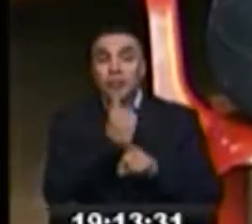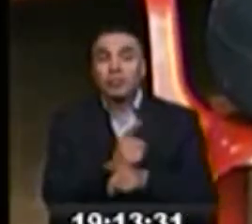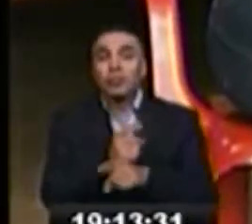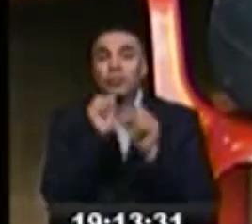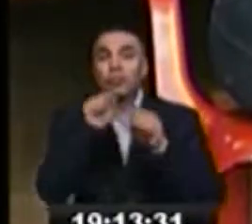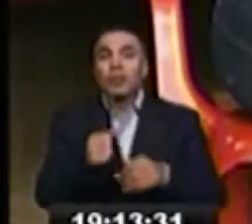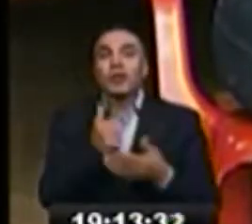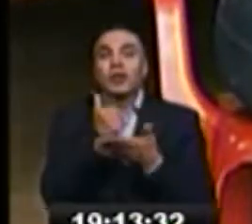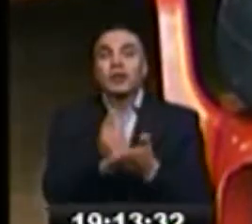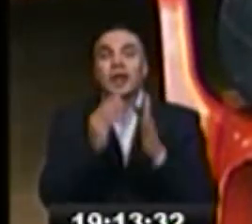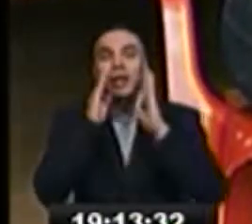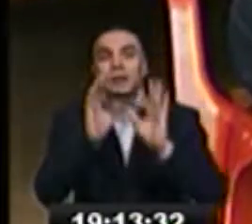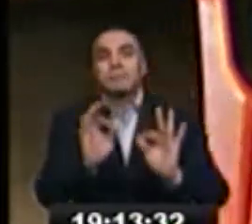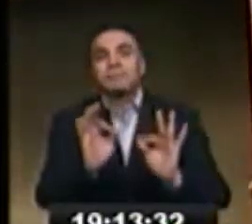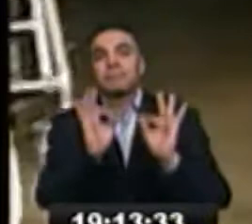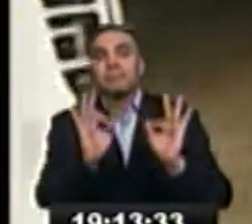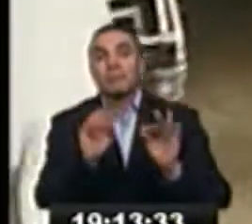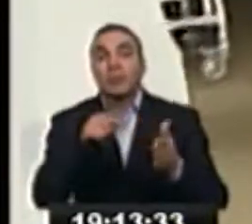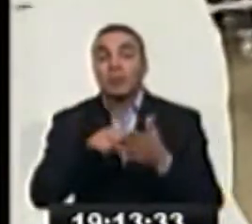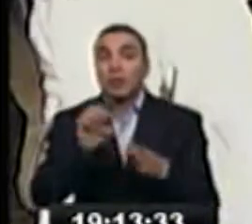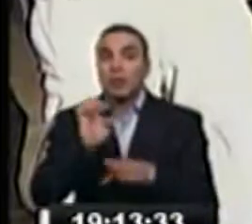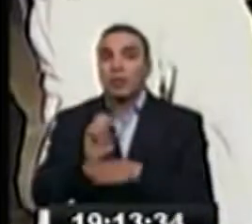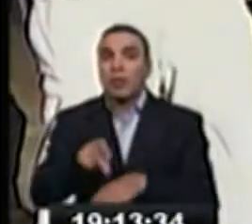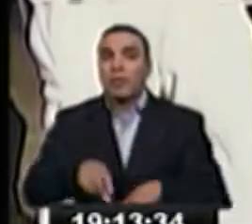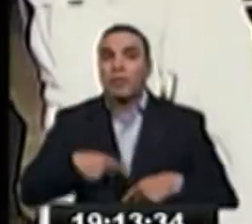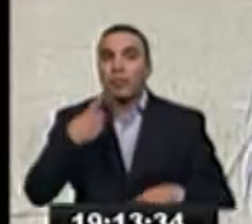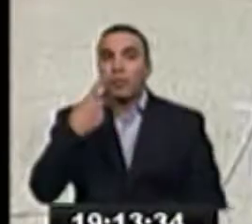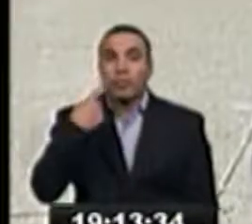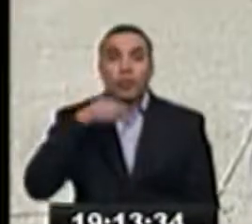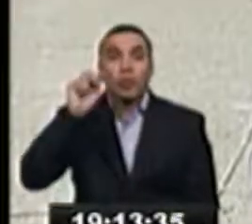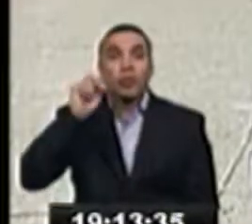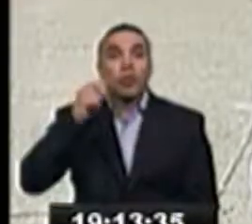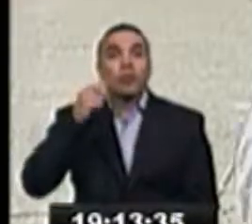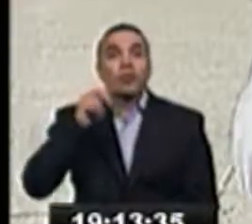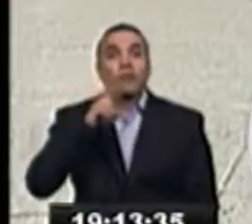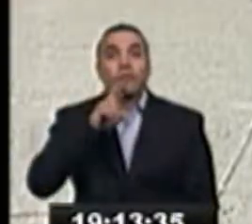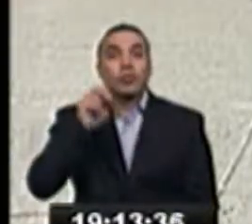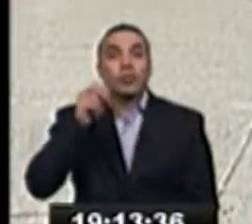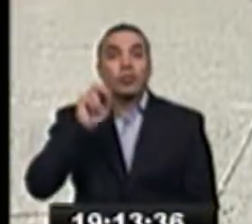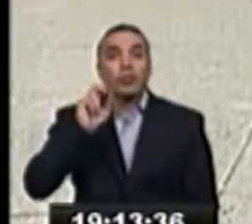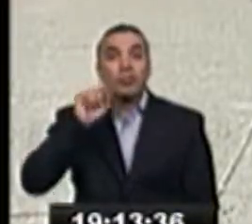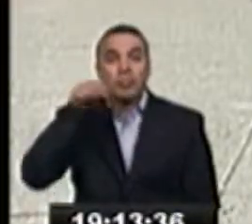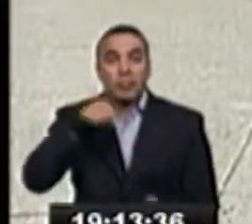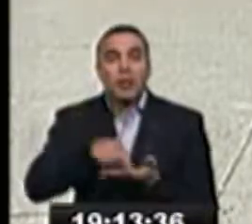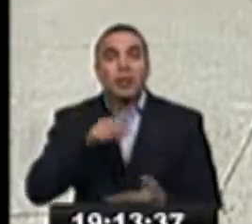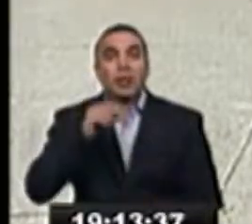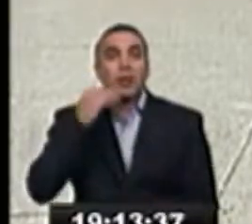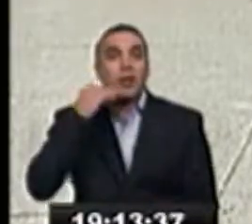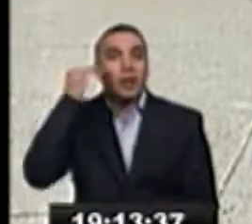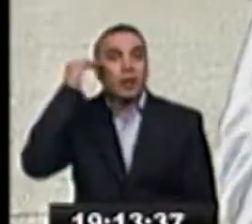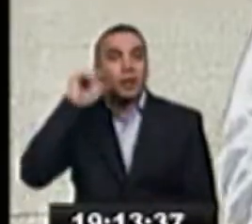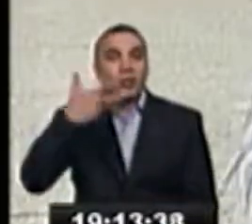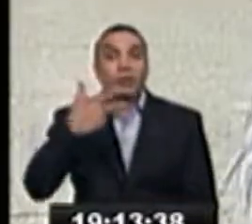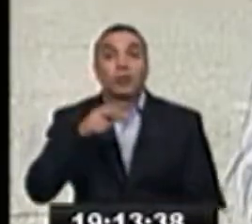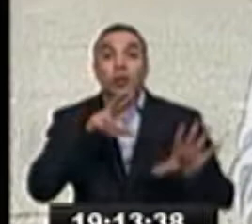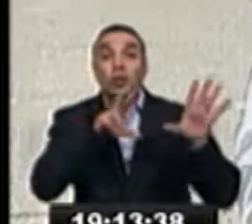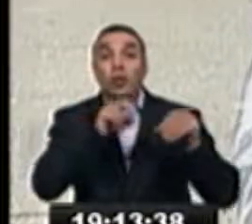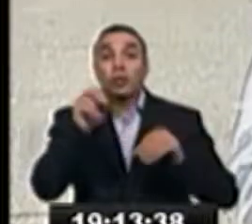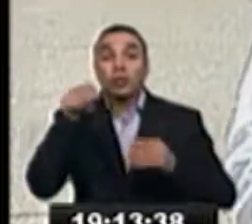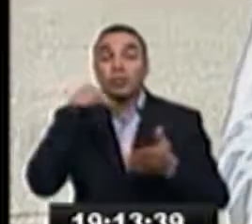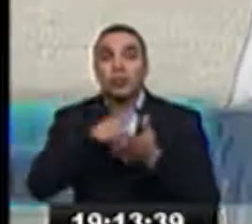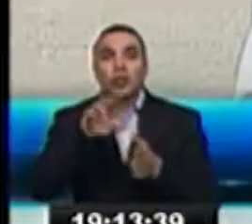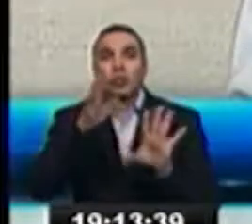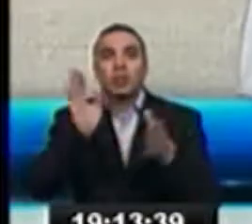ser mejor atendidas. En el país viven 1.200.000 adultos mayores, de ellos 800.000 no tienen seguridad